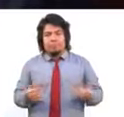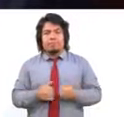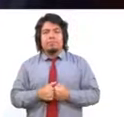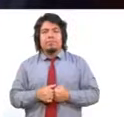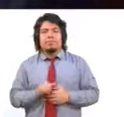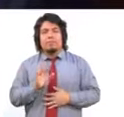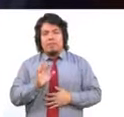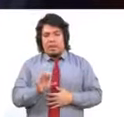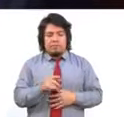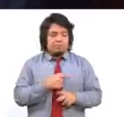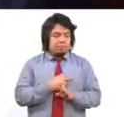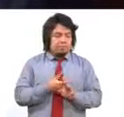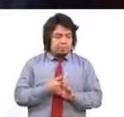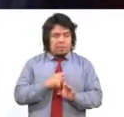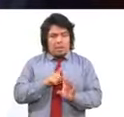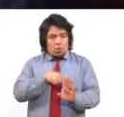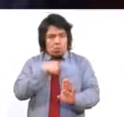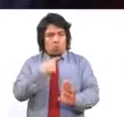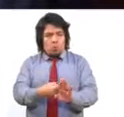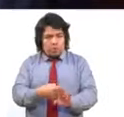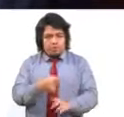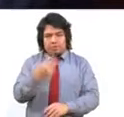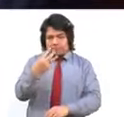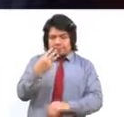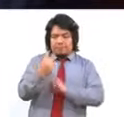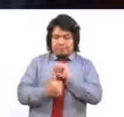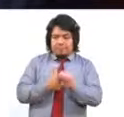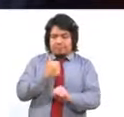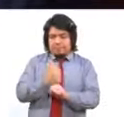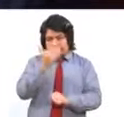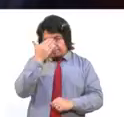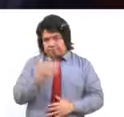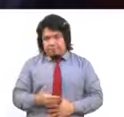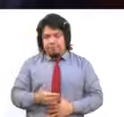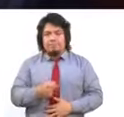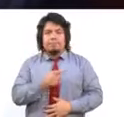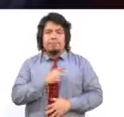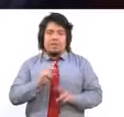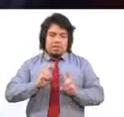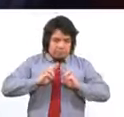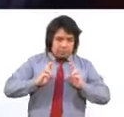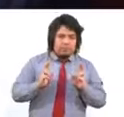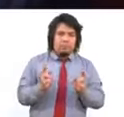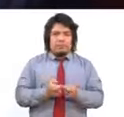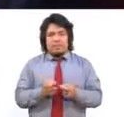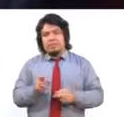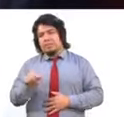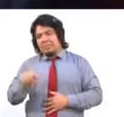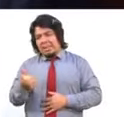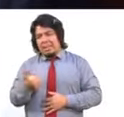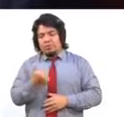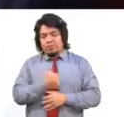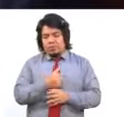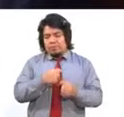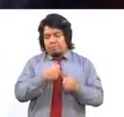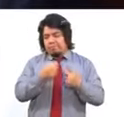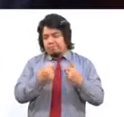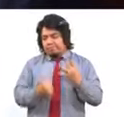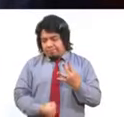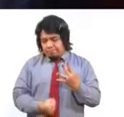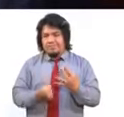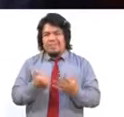Se cumplen prácticamente 3 años. Hay que tener una reunión de evaluación de las 11 acciones que presentamos. Yo